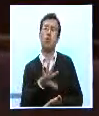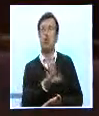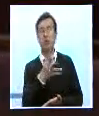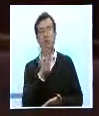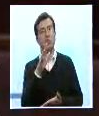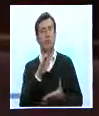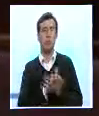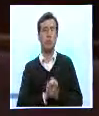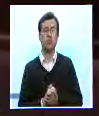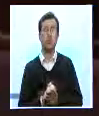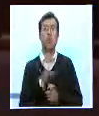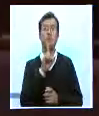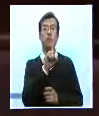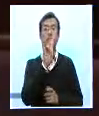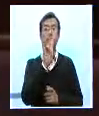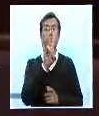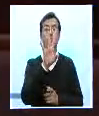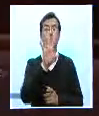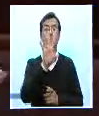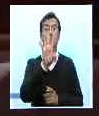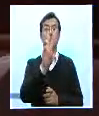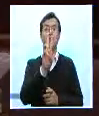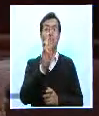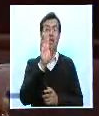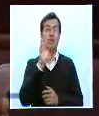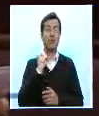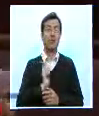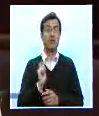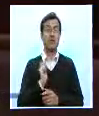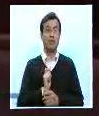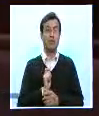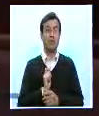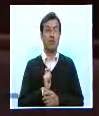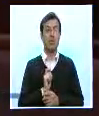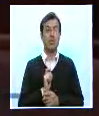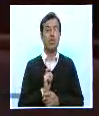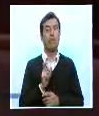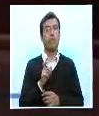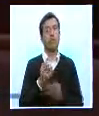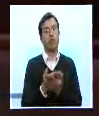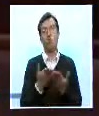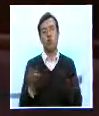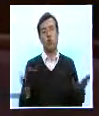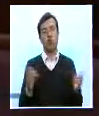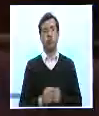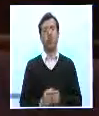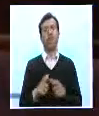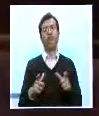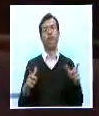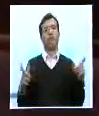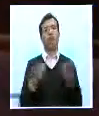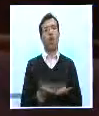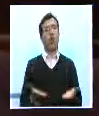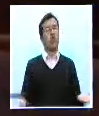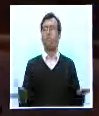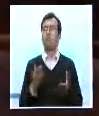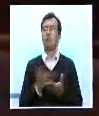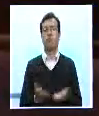de 176 salarios básicos unificados si es digamos una cantidad bastante considerable